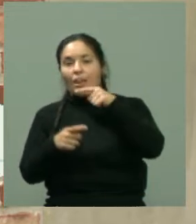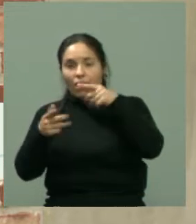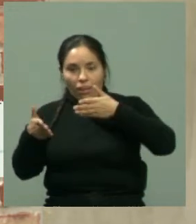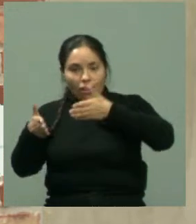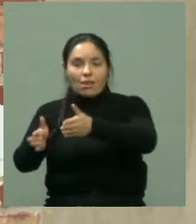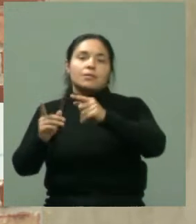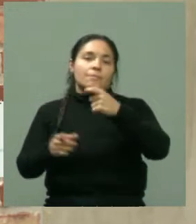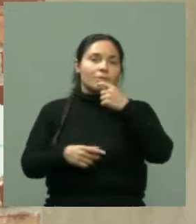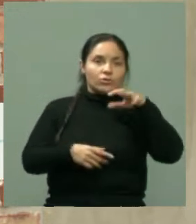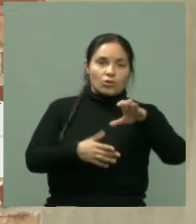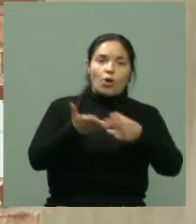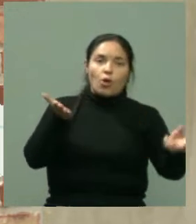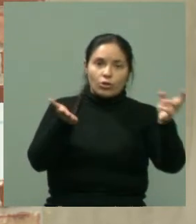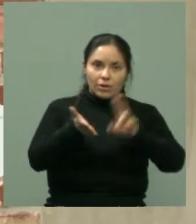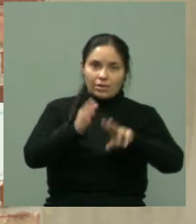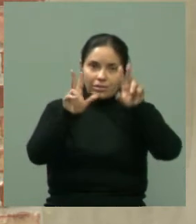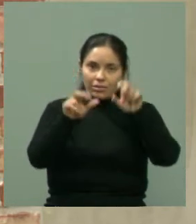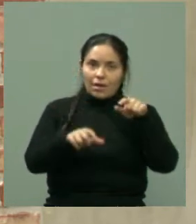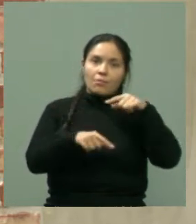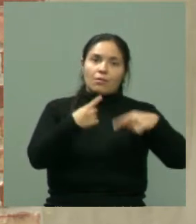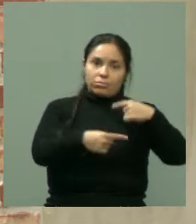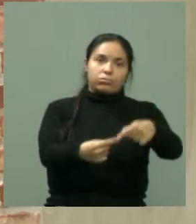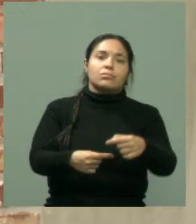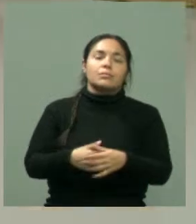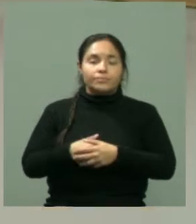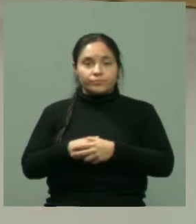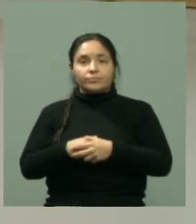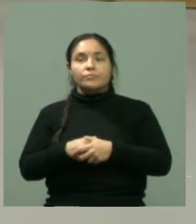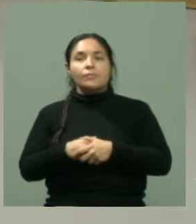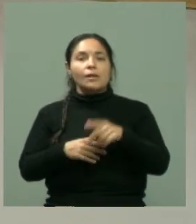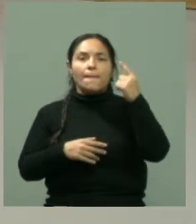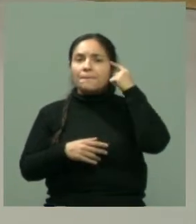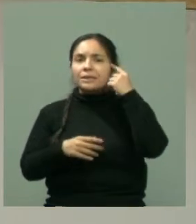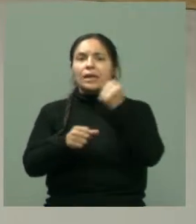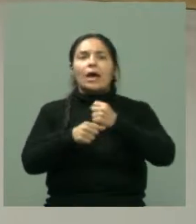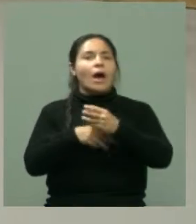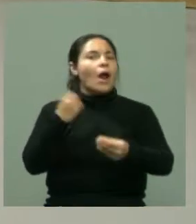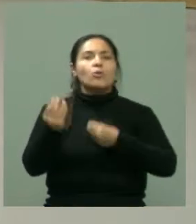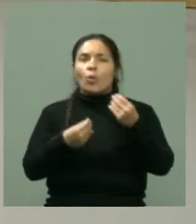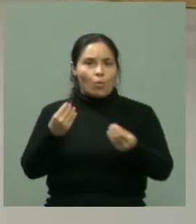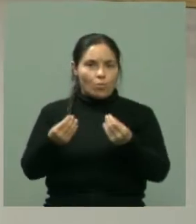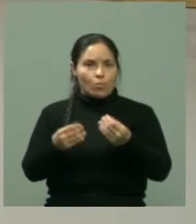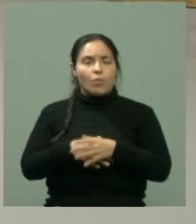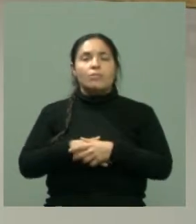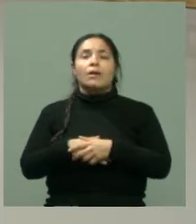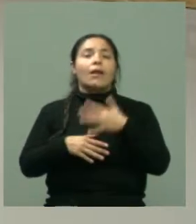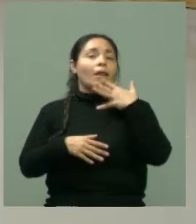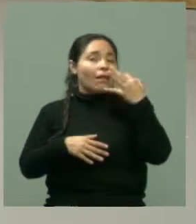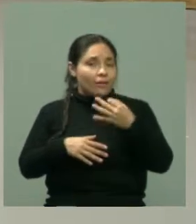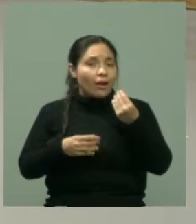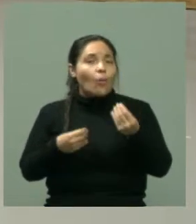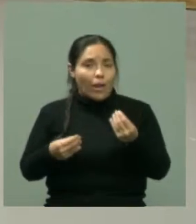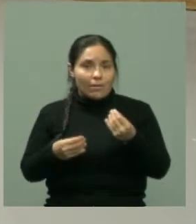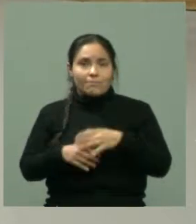hablar nuevamente del tema. ¿Qué piensan ustedes cómo se tiene que trabajar? Porque hay una realidad que es gente